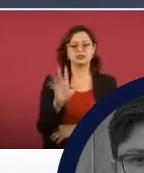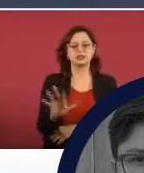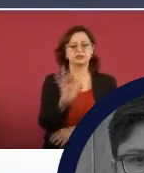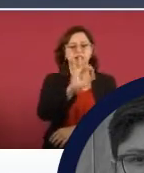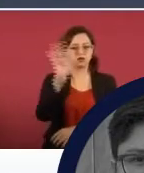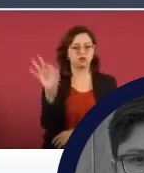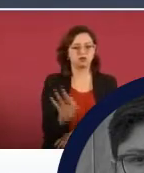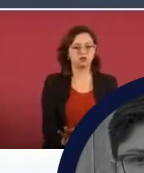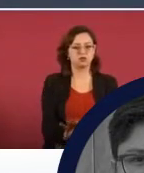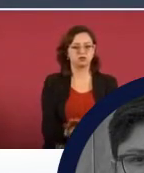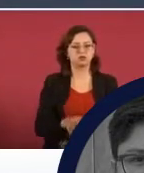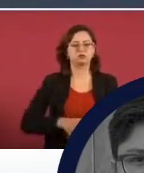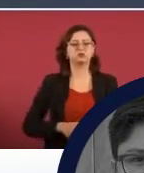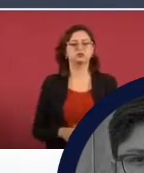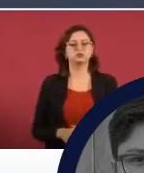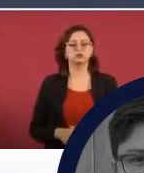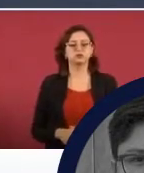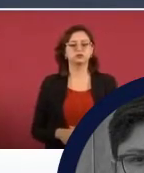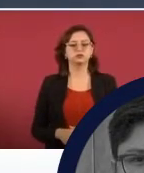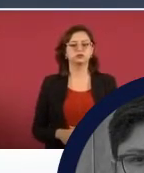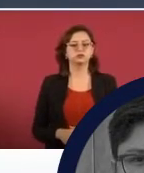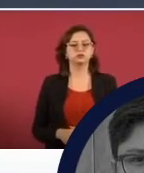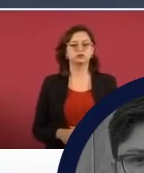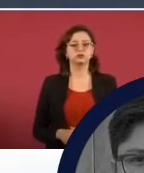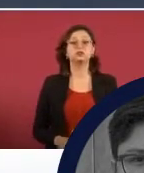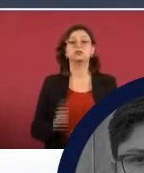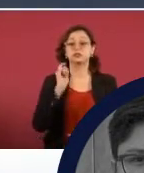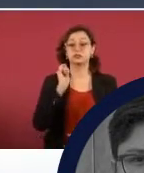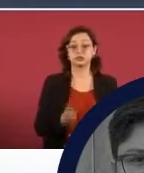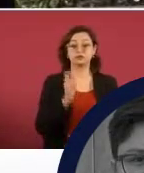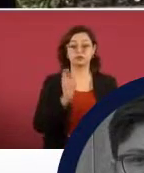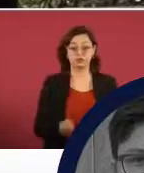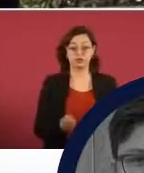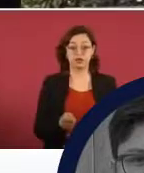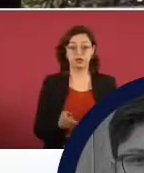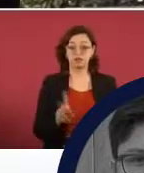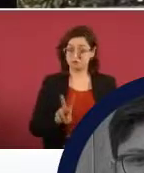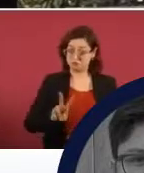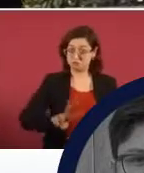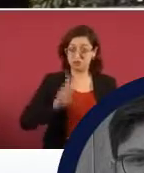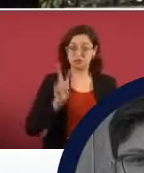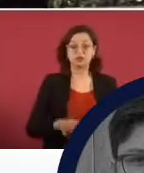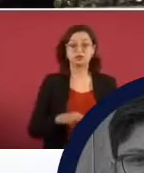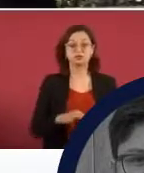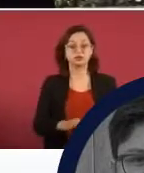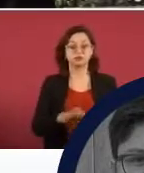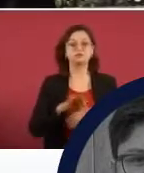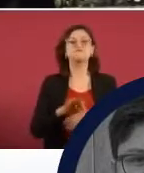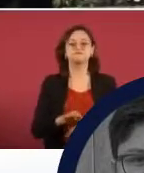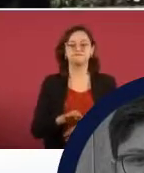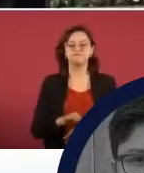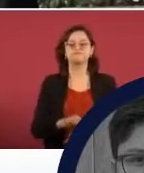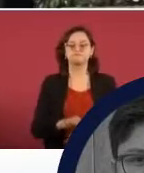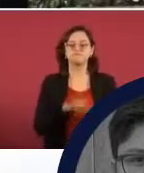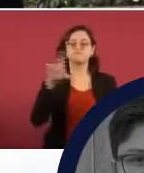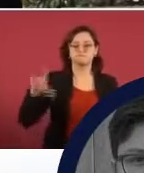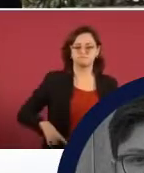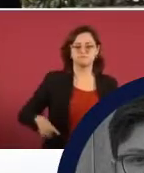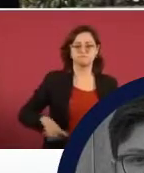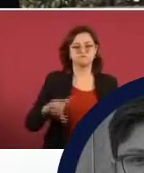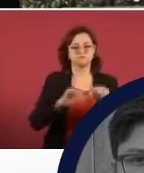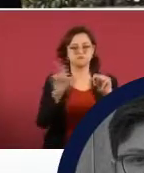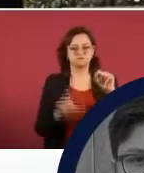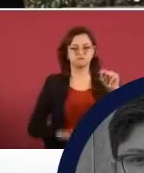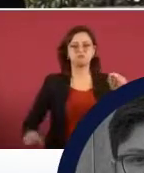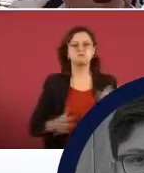La proporción, suelo decir, es inversa. Mientras en el país nacional el 70% de